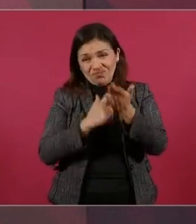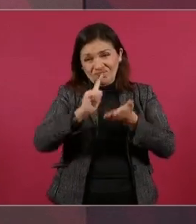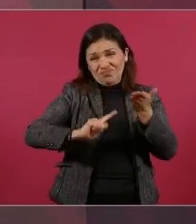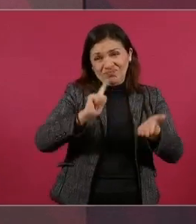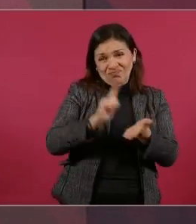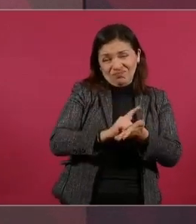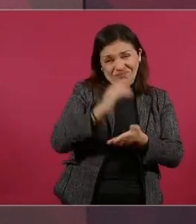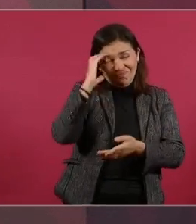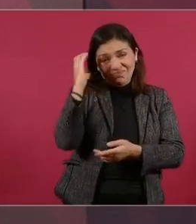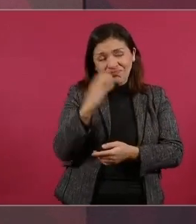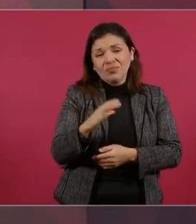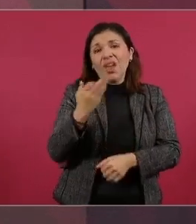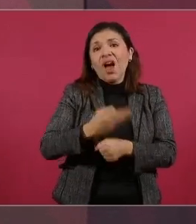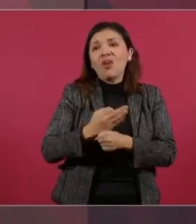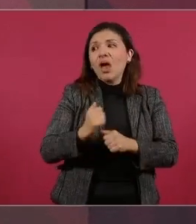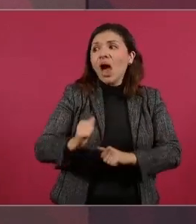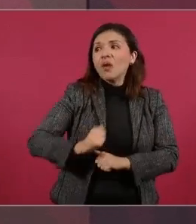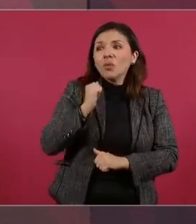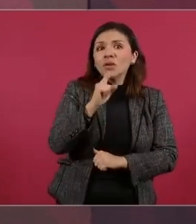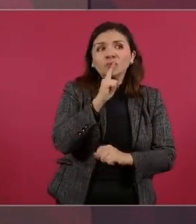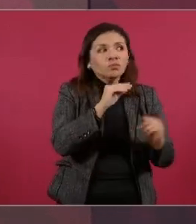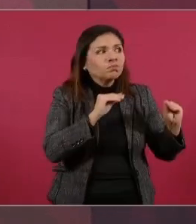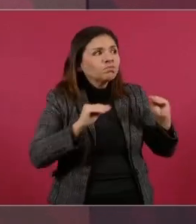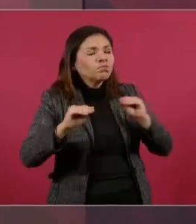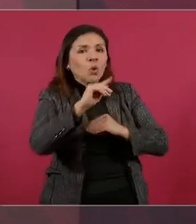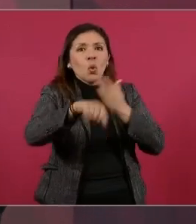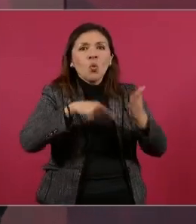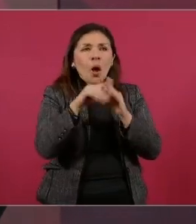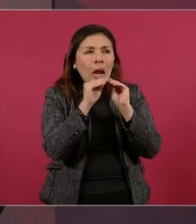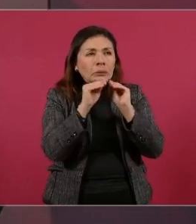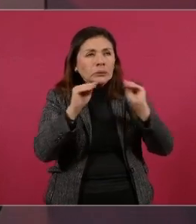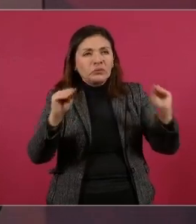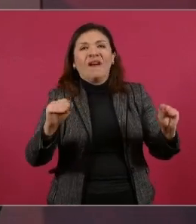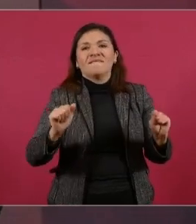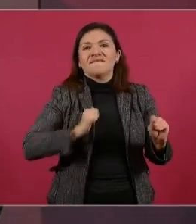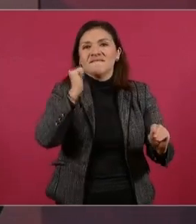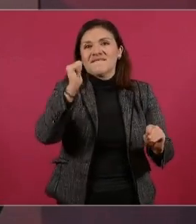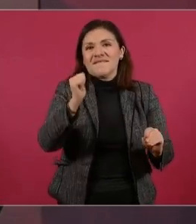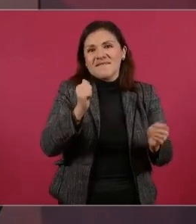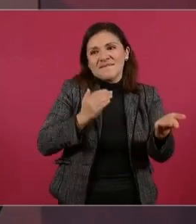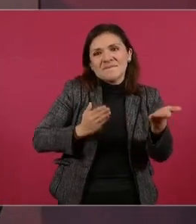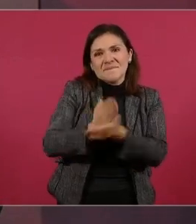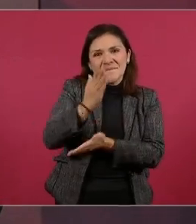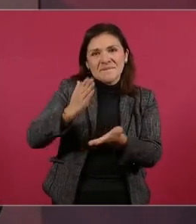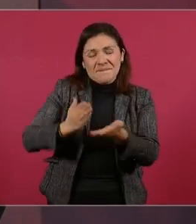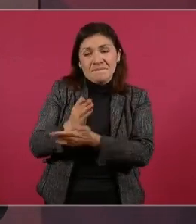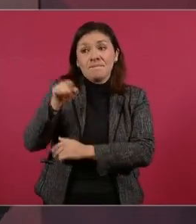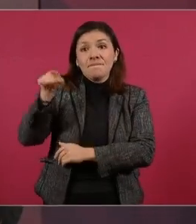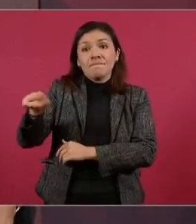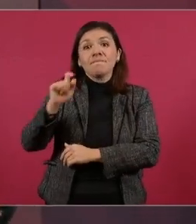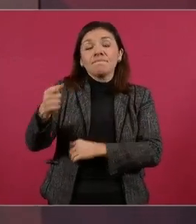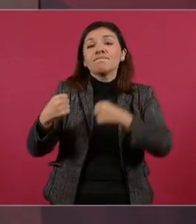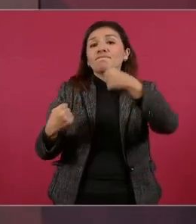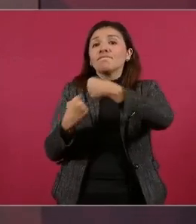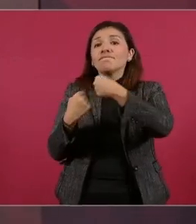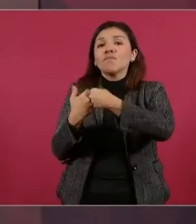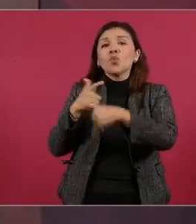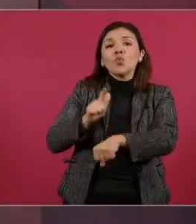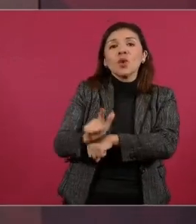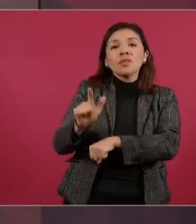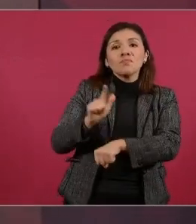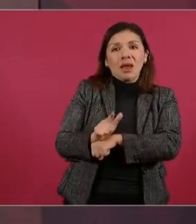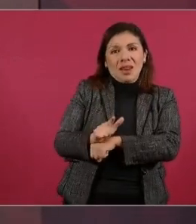aprovecha mucho el aislamiento y sobre todo esa es una zona limítrofe con